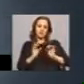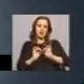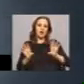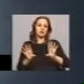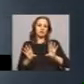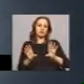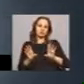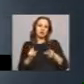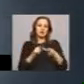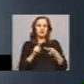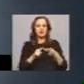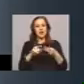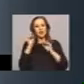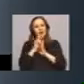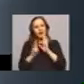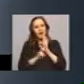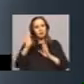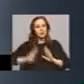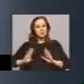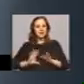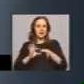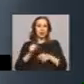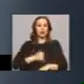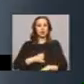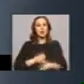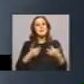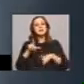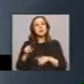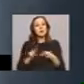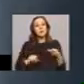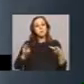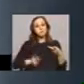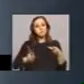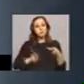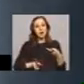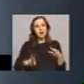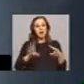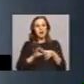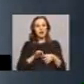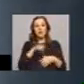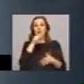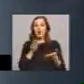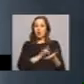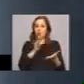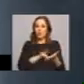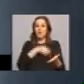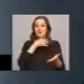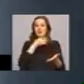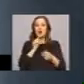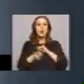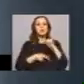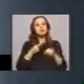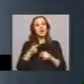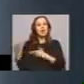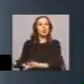parámetros paramilitares, con parámetros nacionalcatólicos, pero también teníamos la segunda pata que es de lo que trata la novela, que es el prohijamiento a